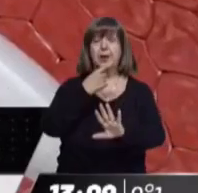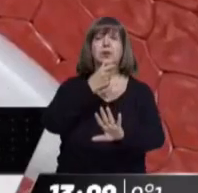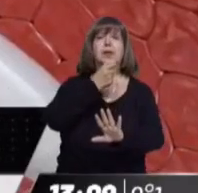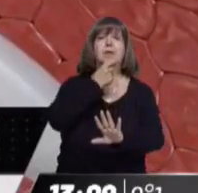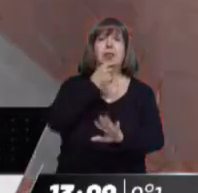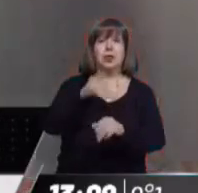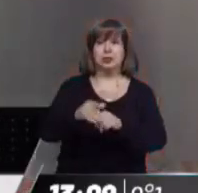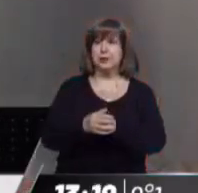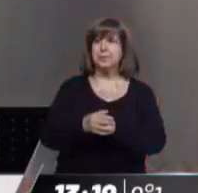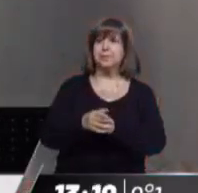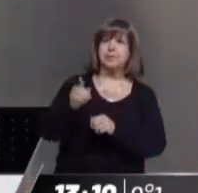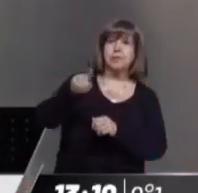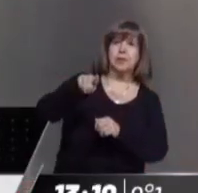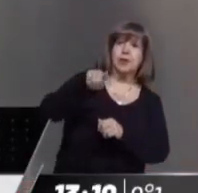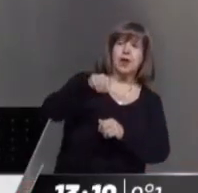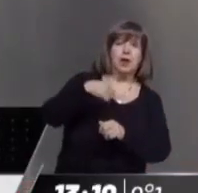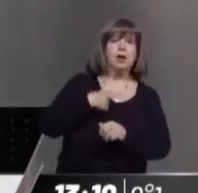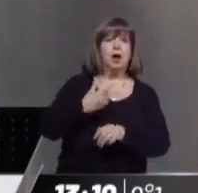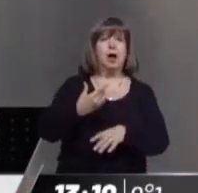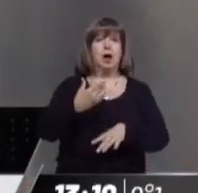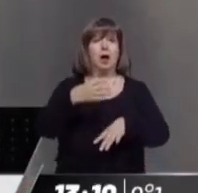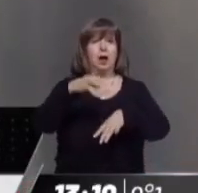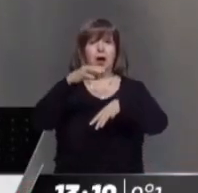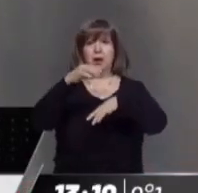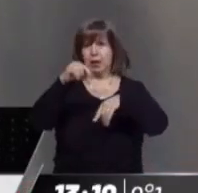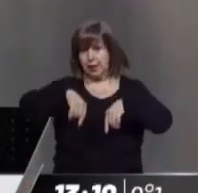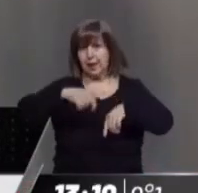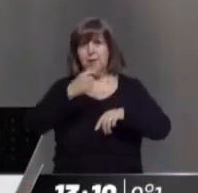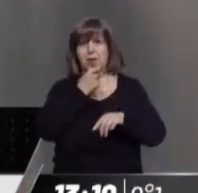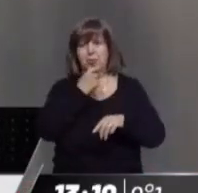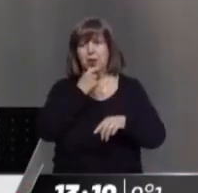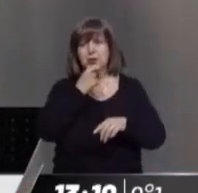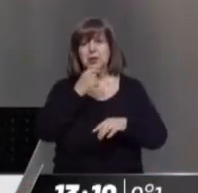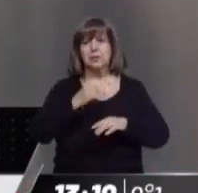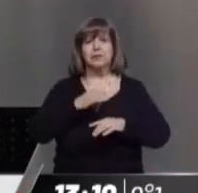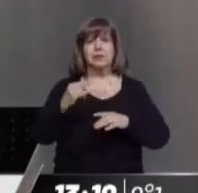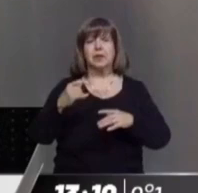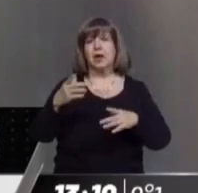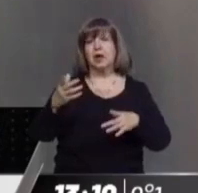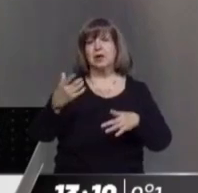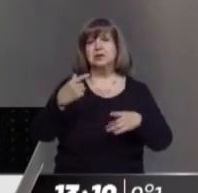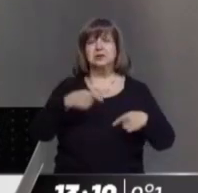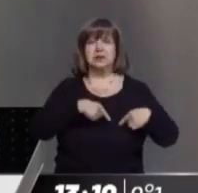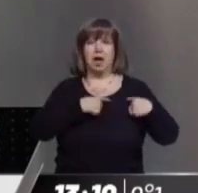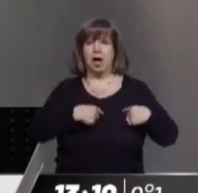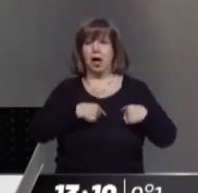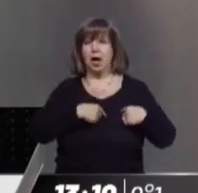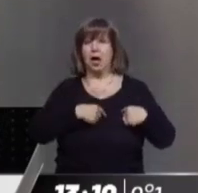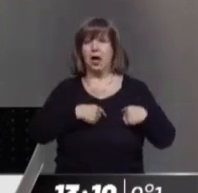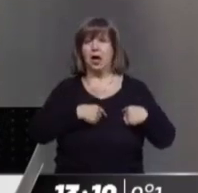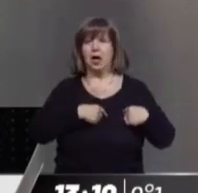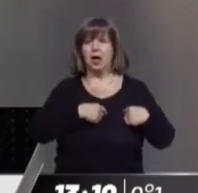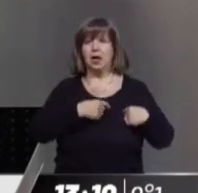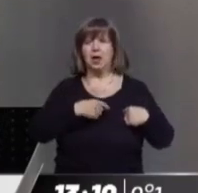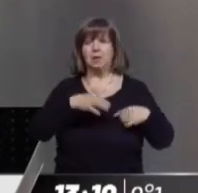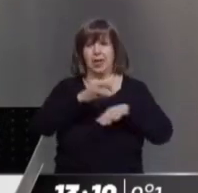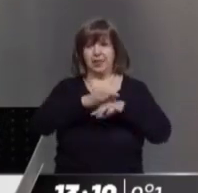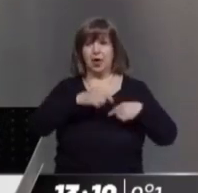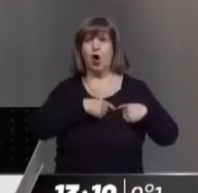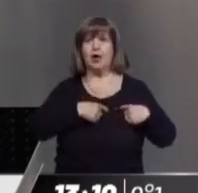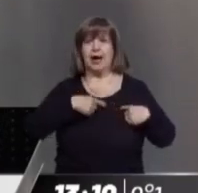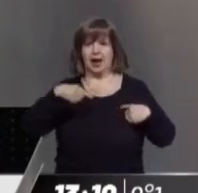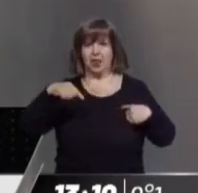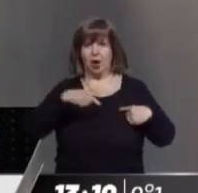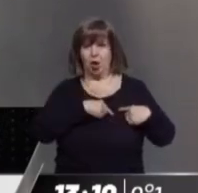buen la situación es bastante complicada a partir de este artículo que fue lanzado por el colegio de cardioangiólogos intervencionistas la realidad es